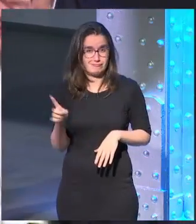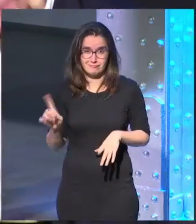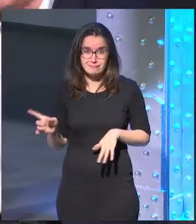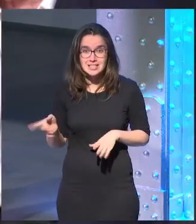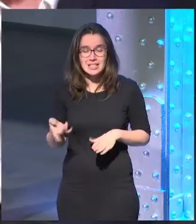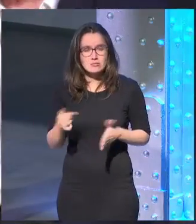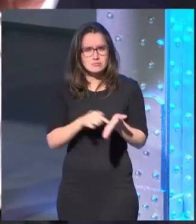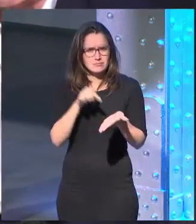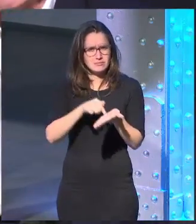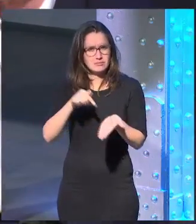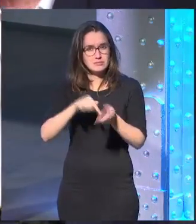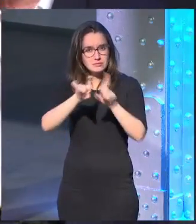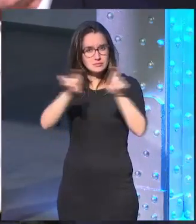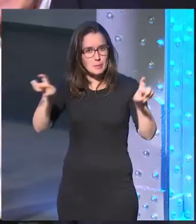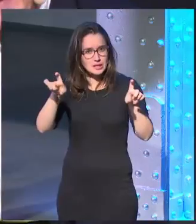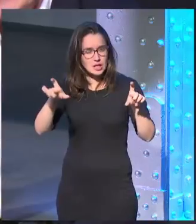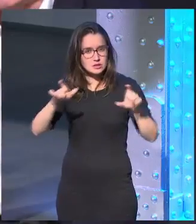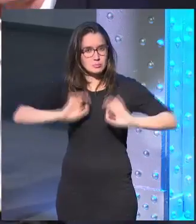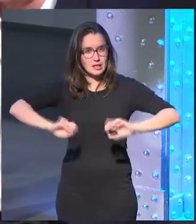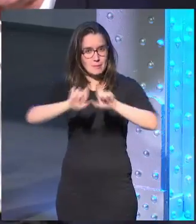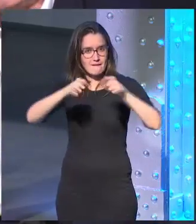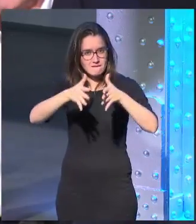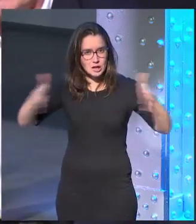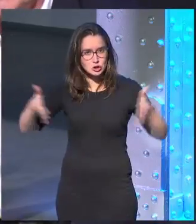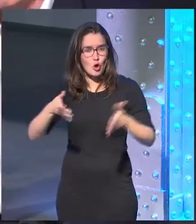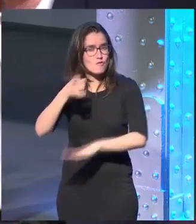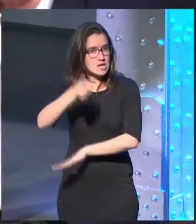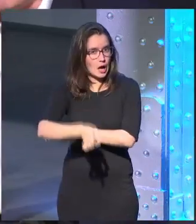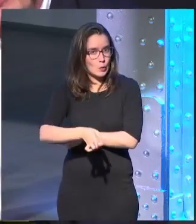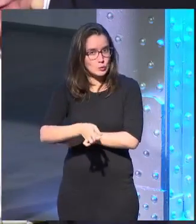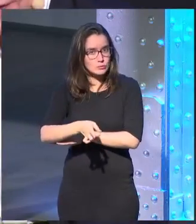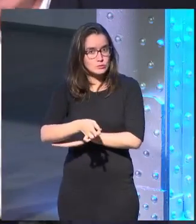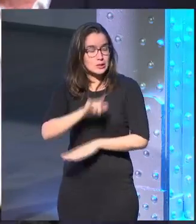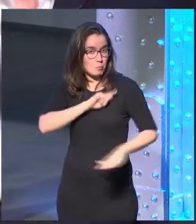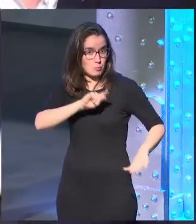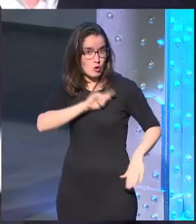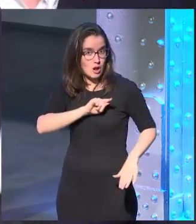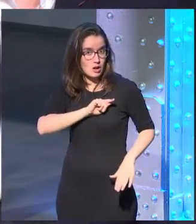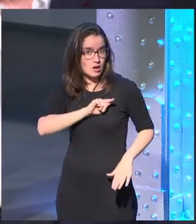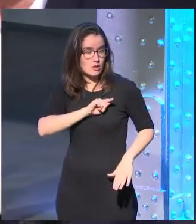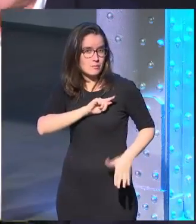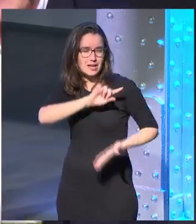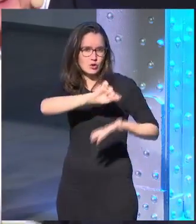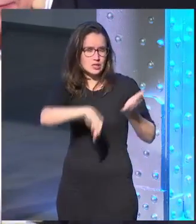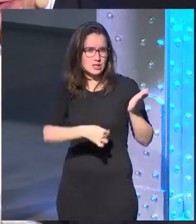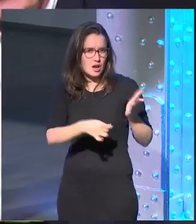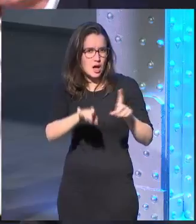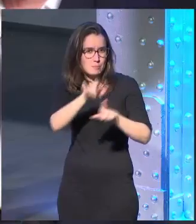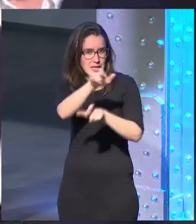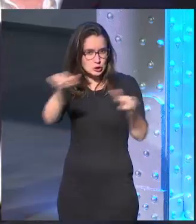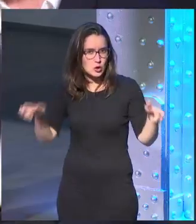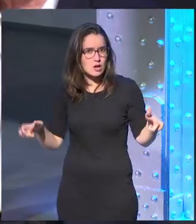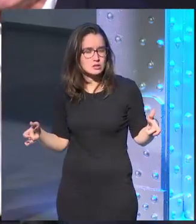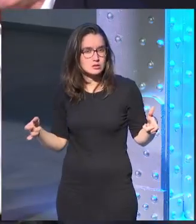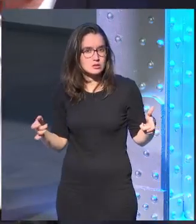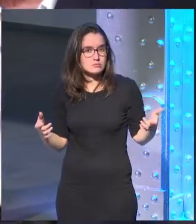también insisto en que las empresas, sobre todo las grandes, tienen la obligación moral de contratar a estas personas,